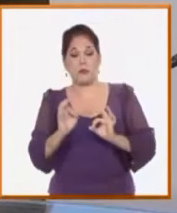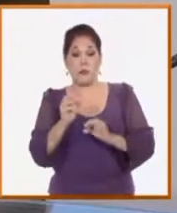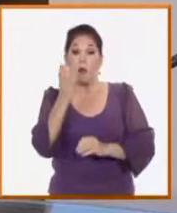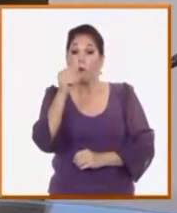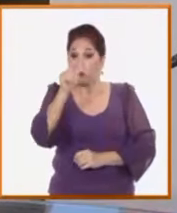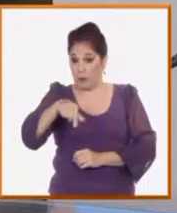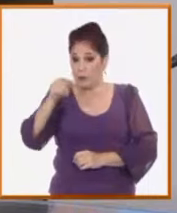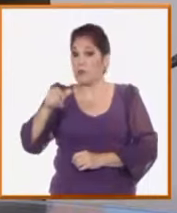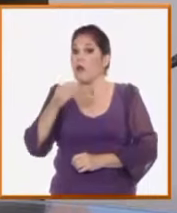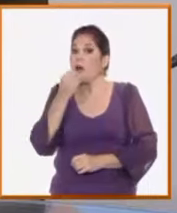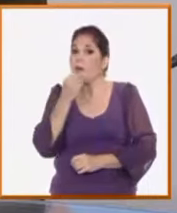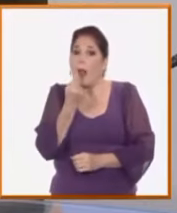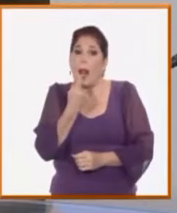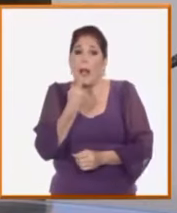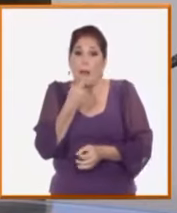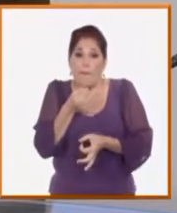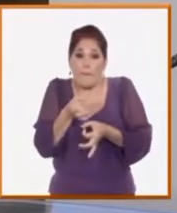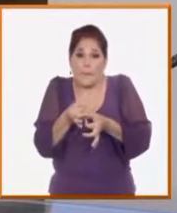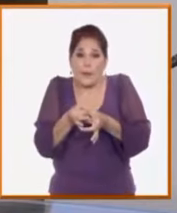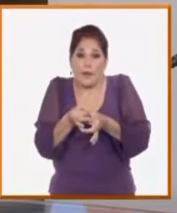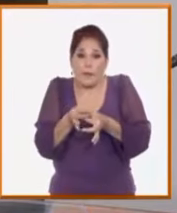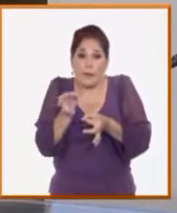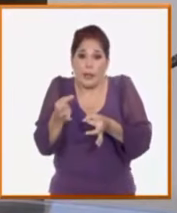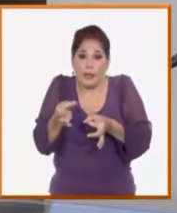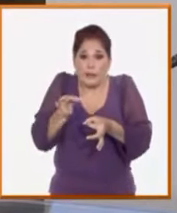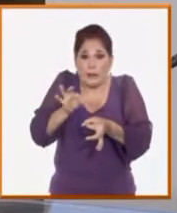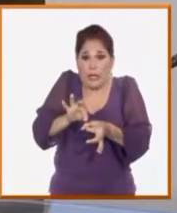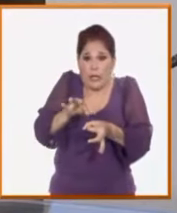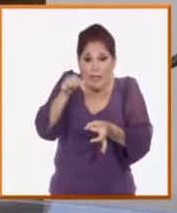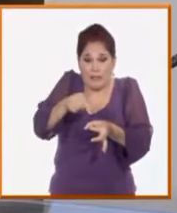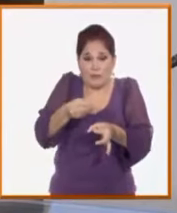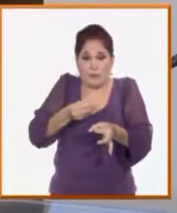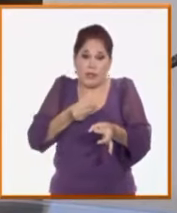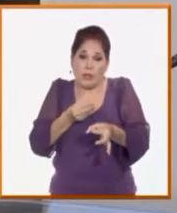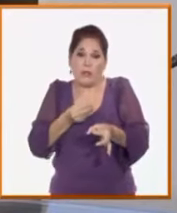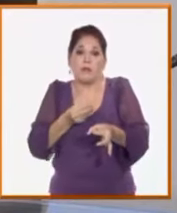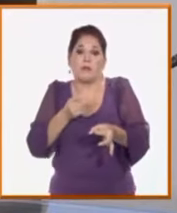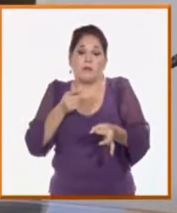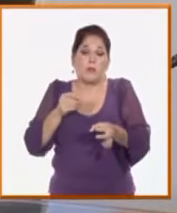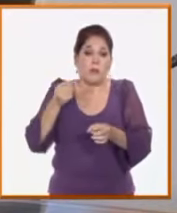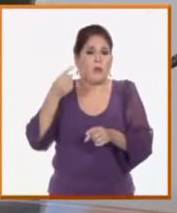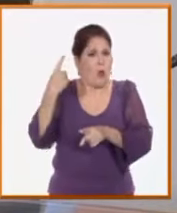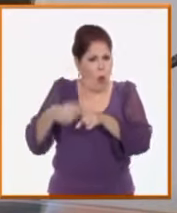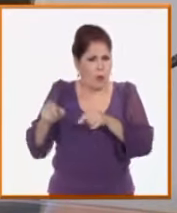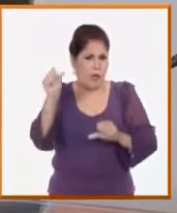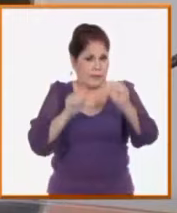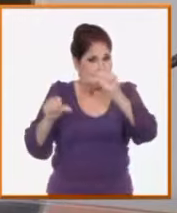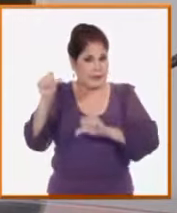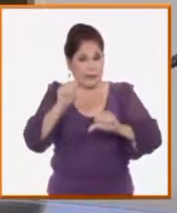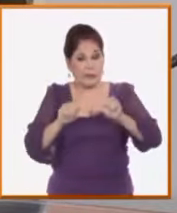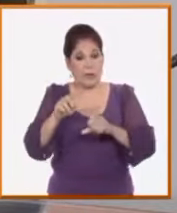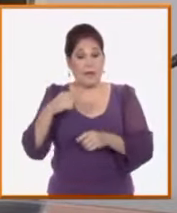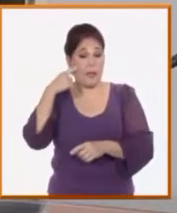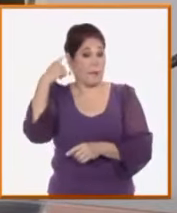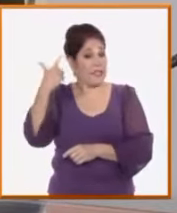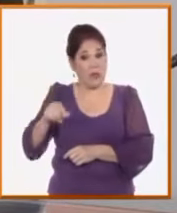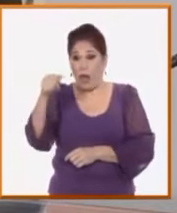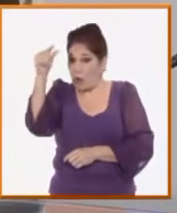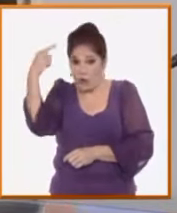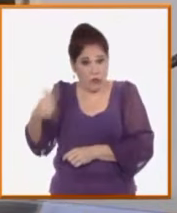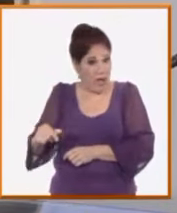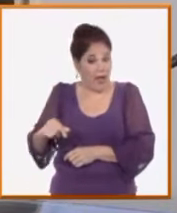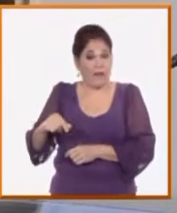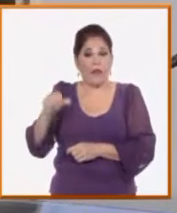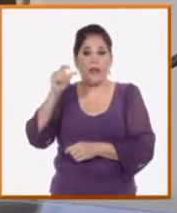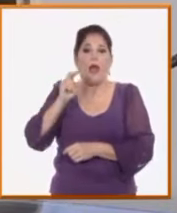este consumo con tan poo que una vez que las posibilidades que tiene de mezclarse con otra sustancia que muchas veces los consumidores no